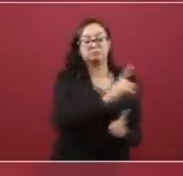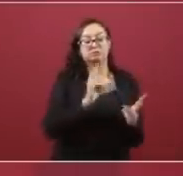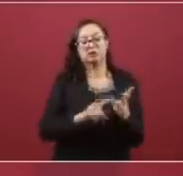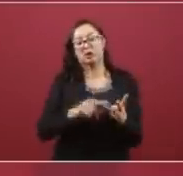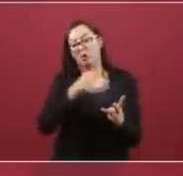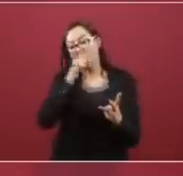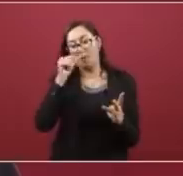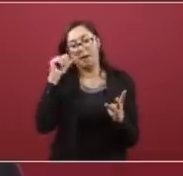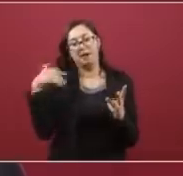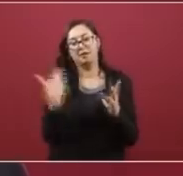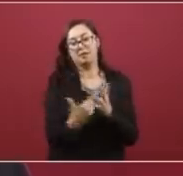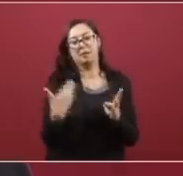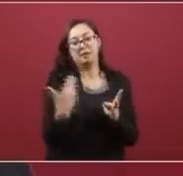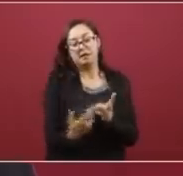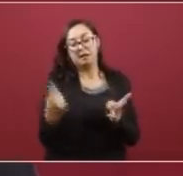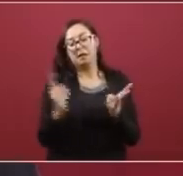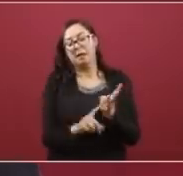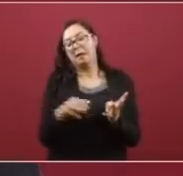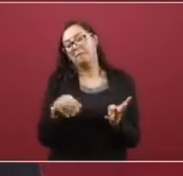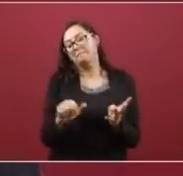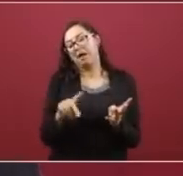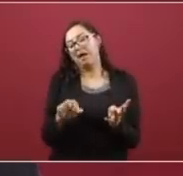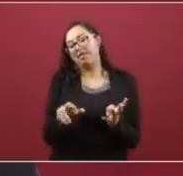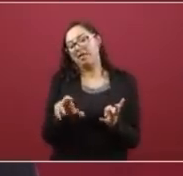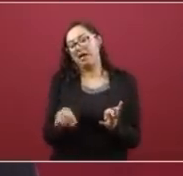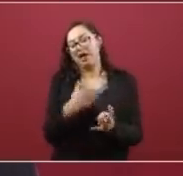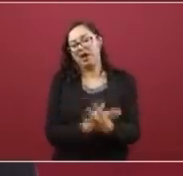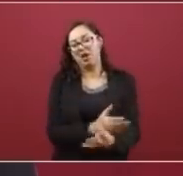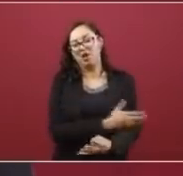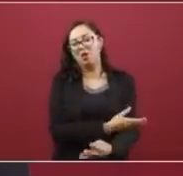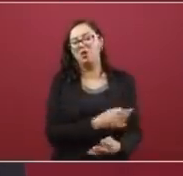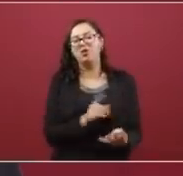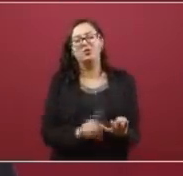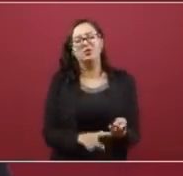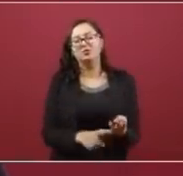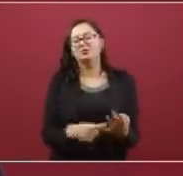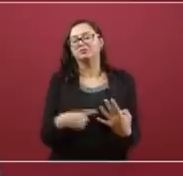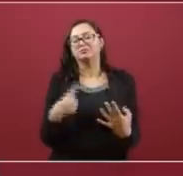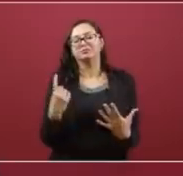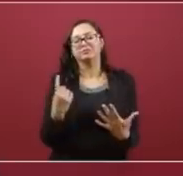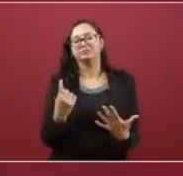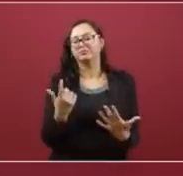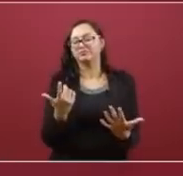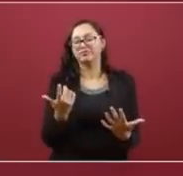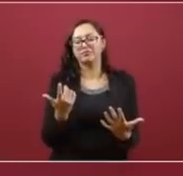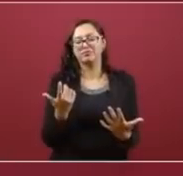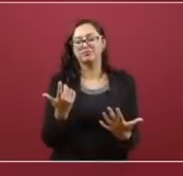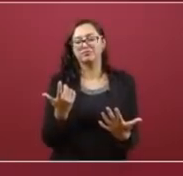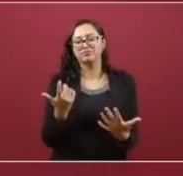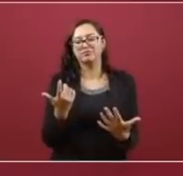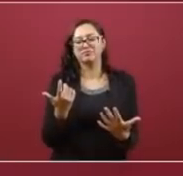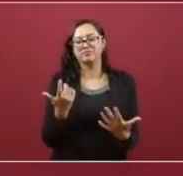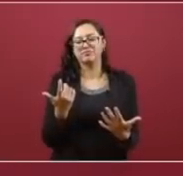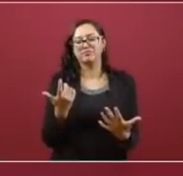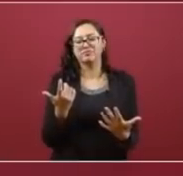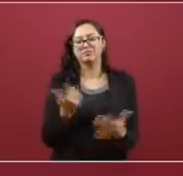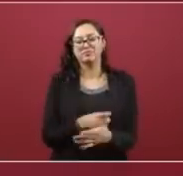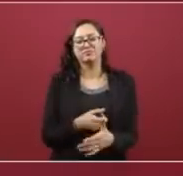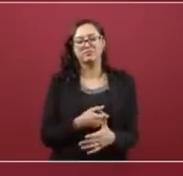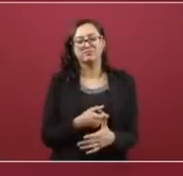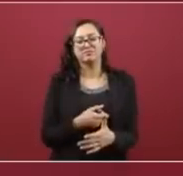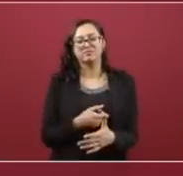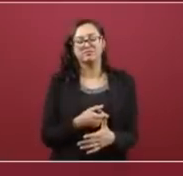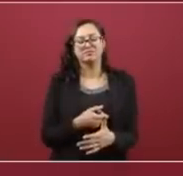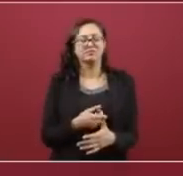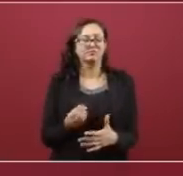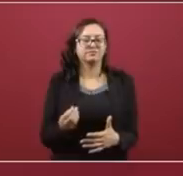se olvidaron hasta de Madero, y desde luego, eh hicieron a un